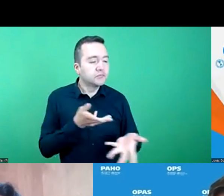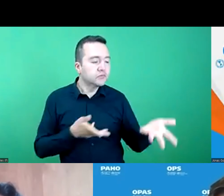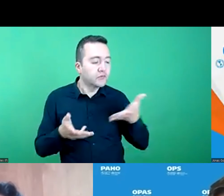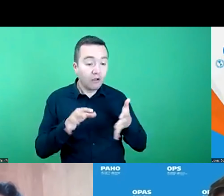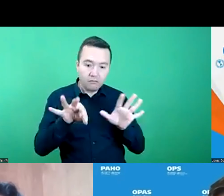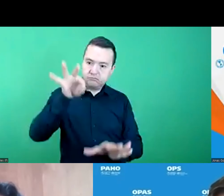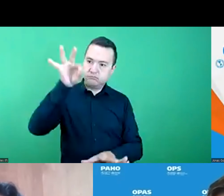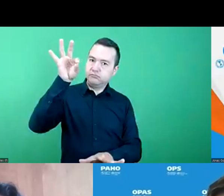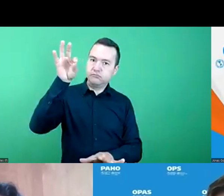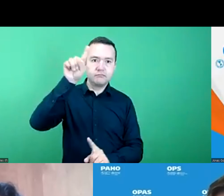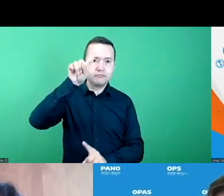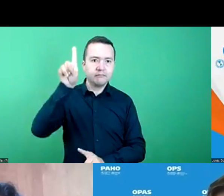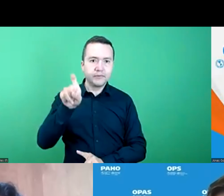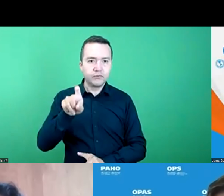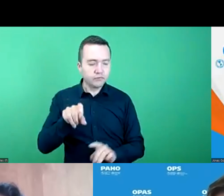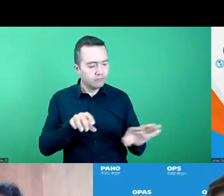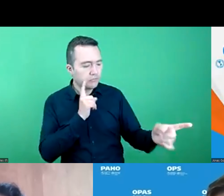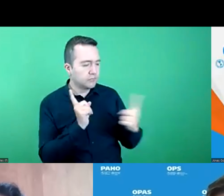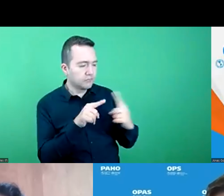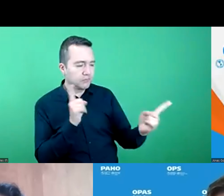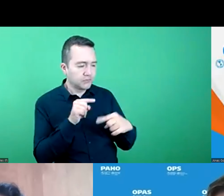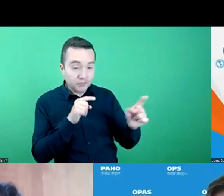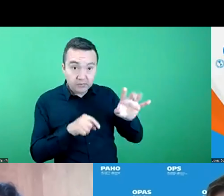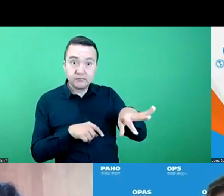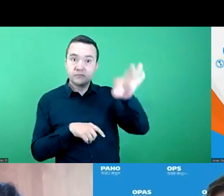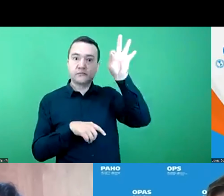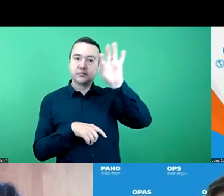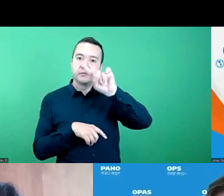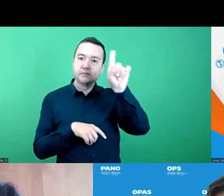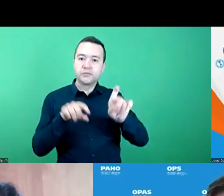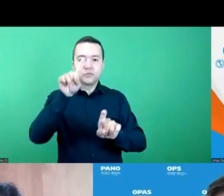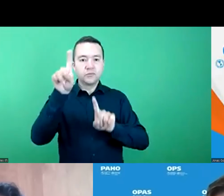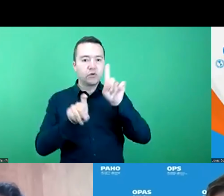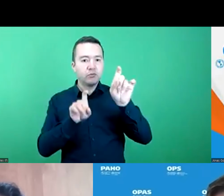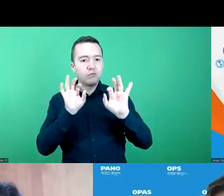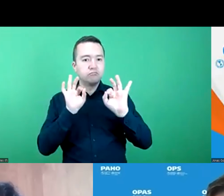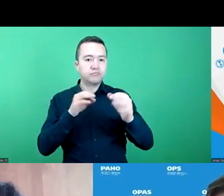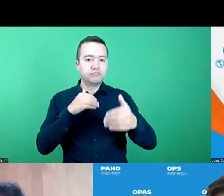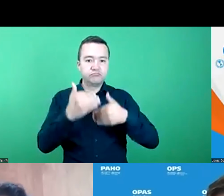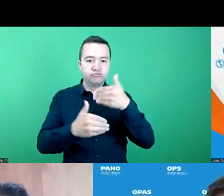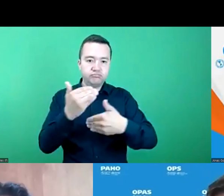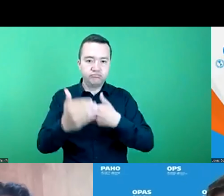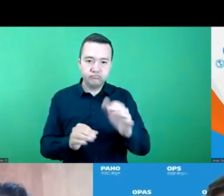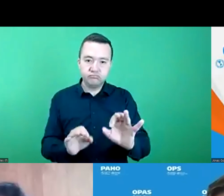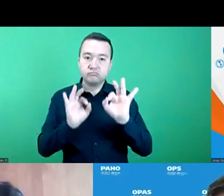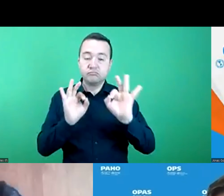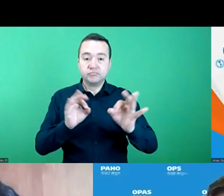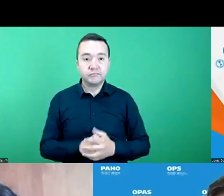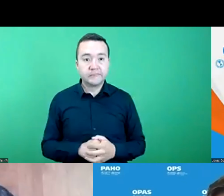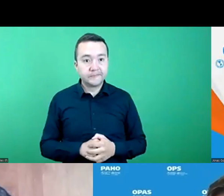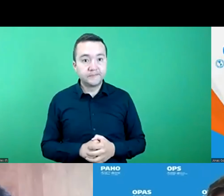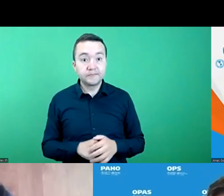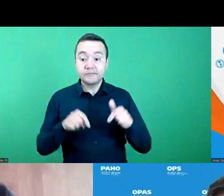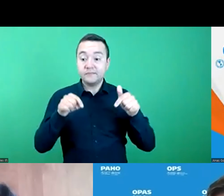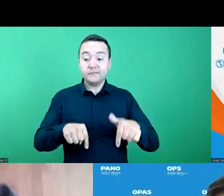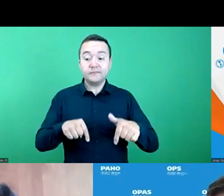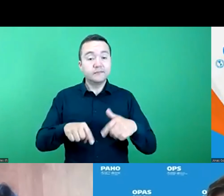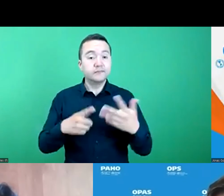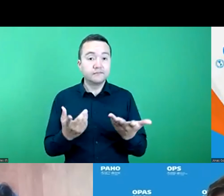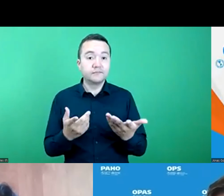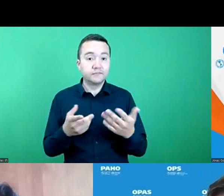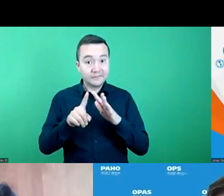como actores de cambio en este sentido. Y sin más introducción, solo compartirles que tenemos